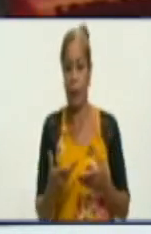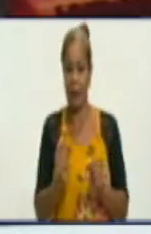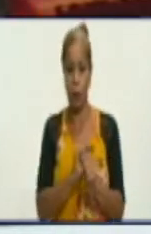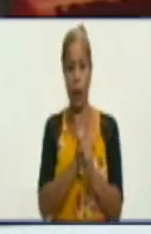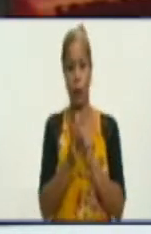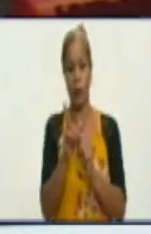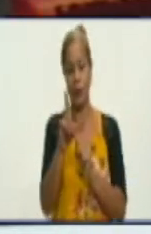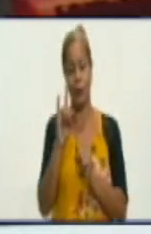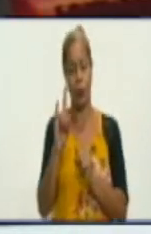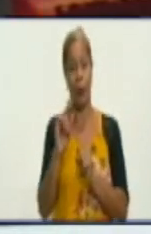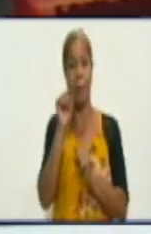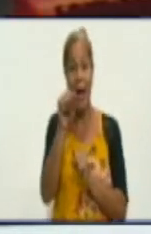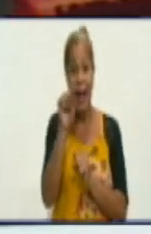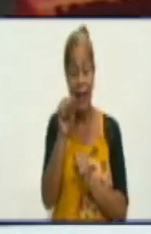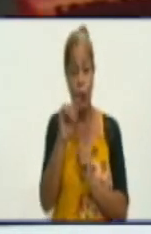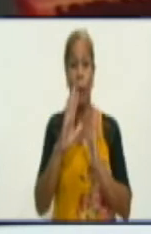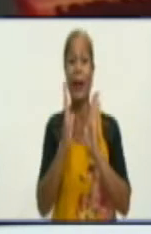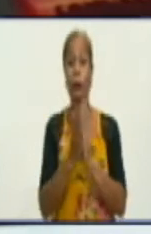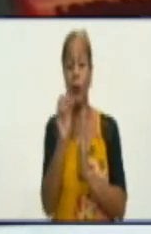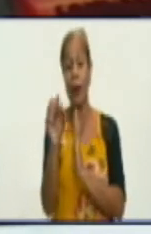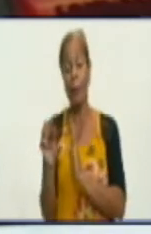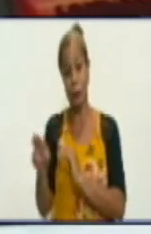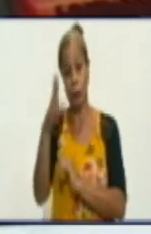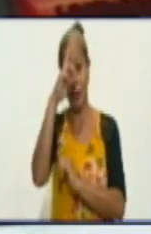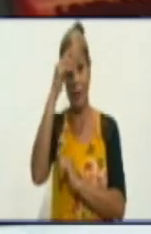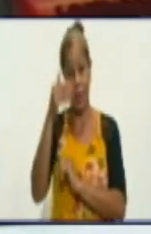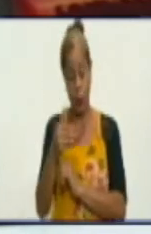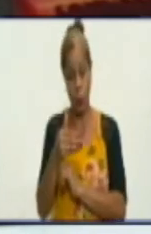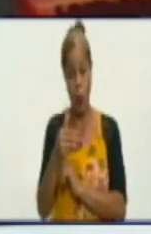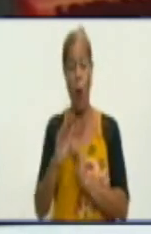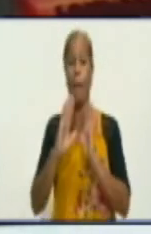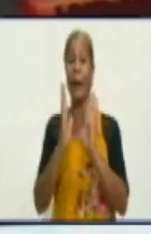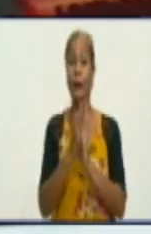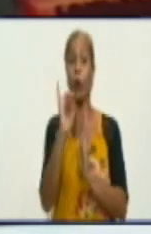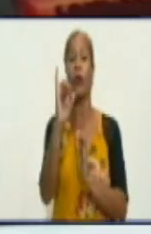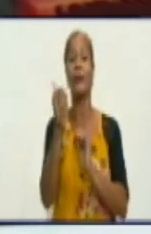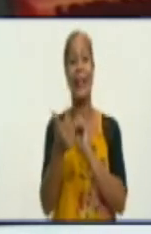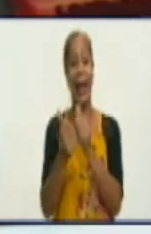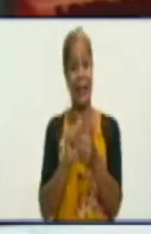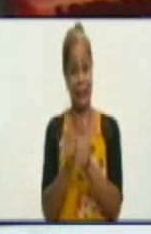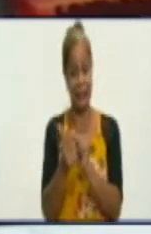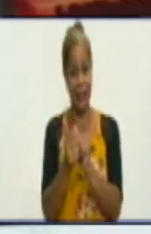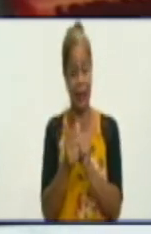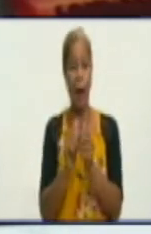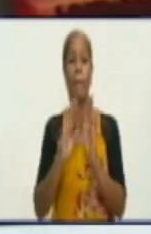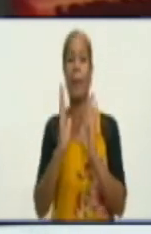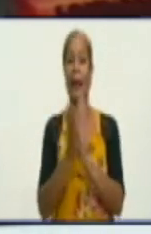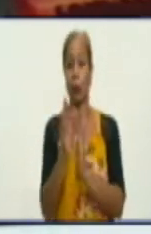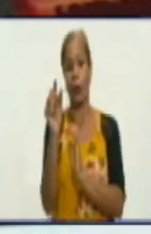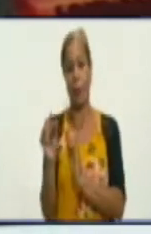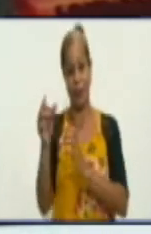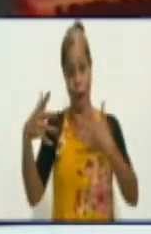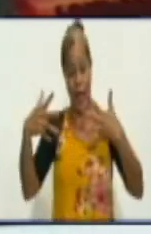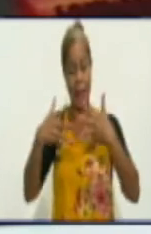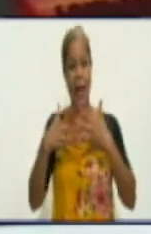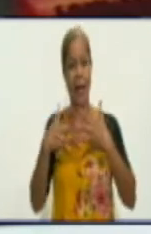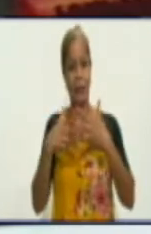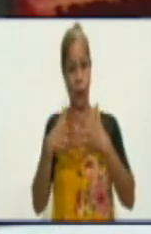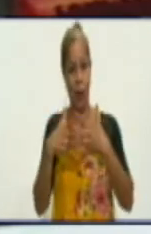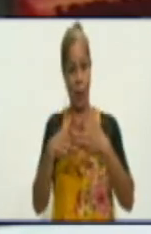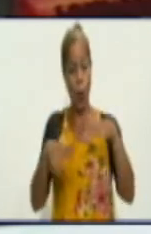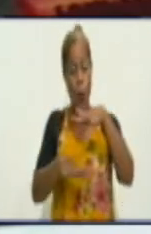COVID-19. Para ellos, para todos los de la salud, para todos los trabajadores del INDER, para los que están directamente vinculados en zonas